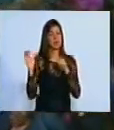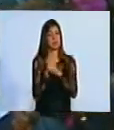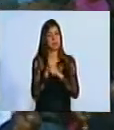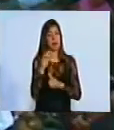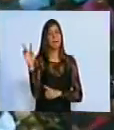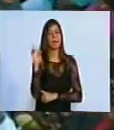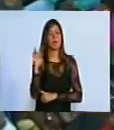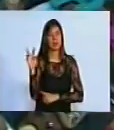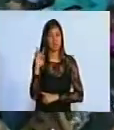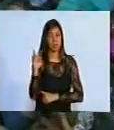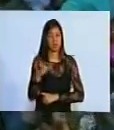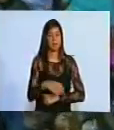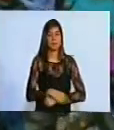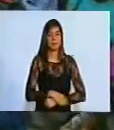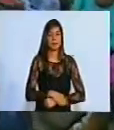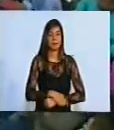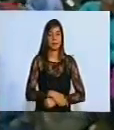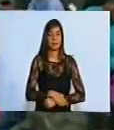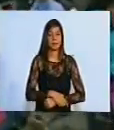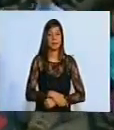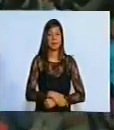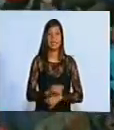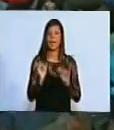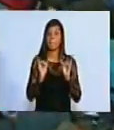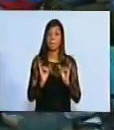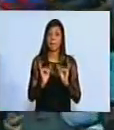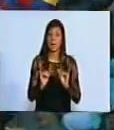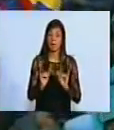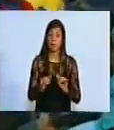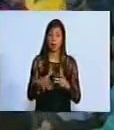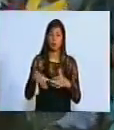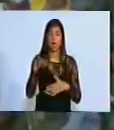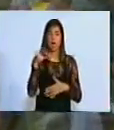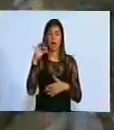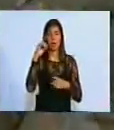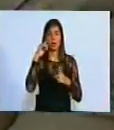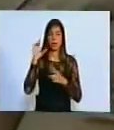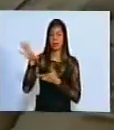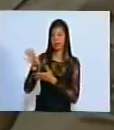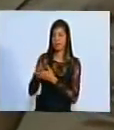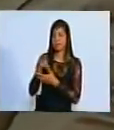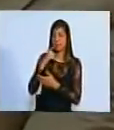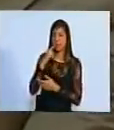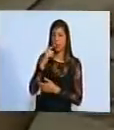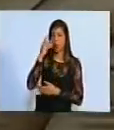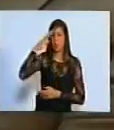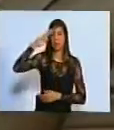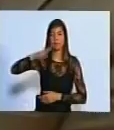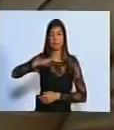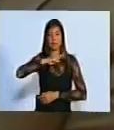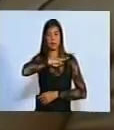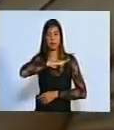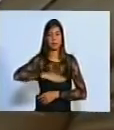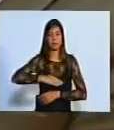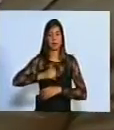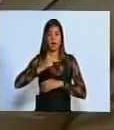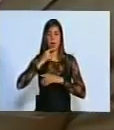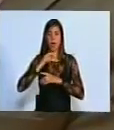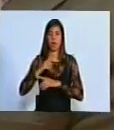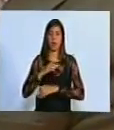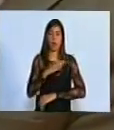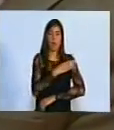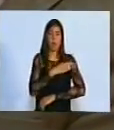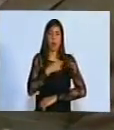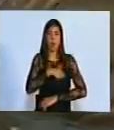República Bolivariana de Venezuela. Con ese mismo espíritu del general Piar, que fueron cercando a las fuerzas realistas